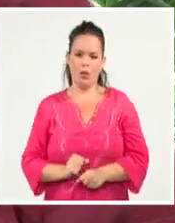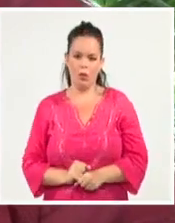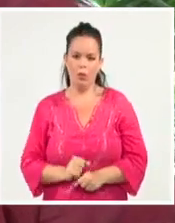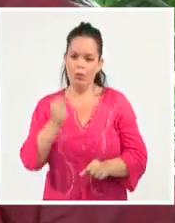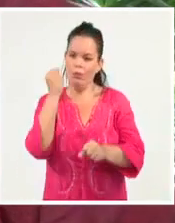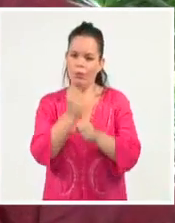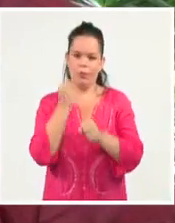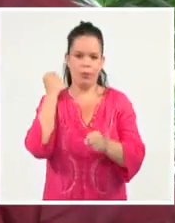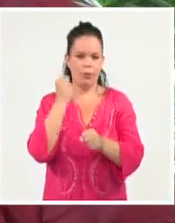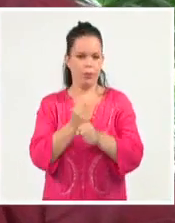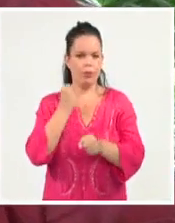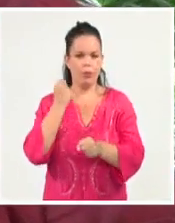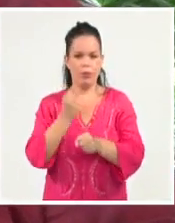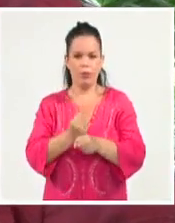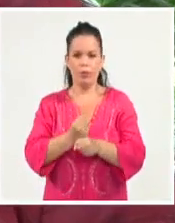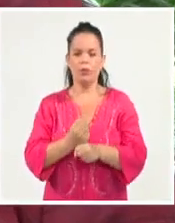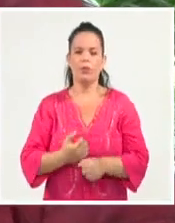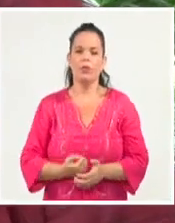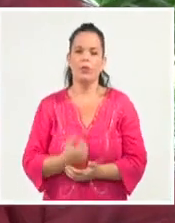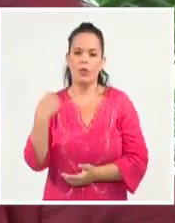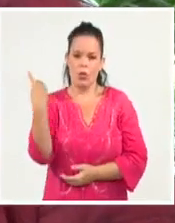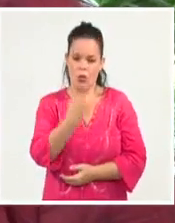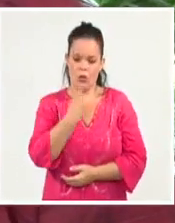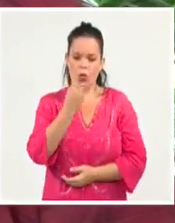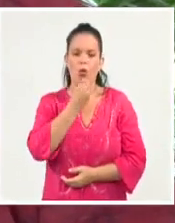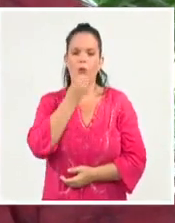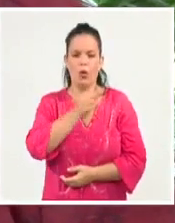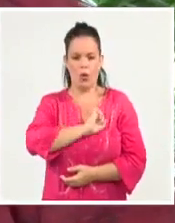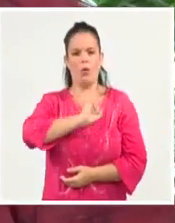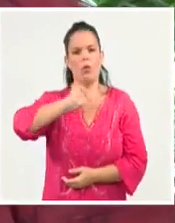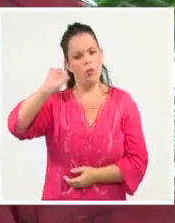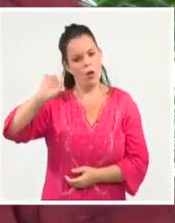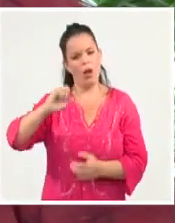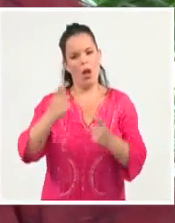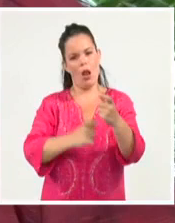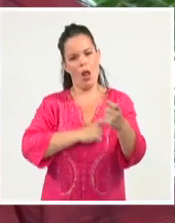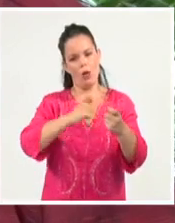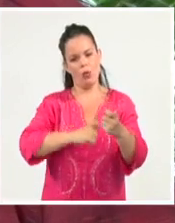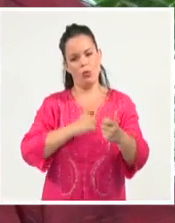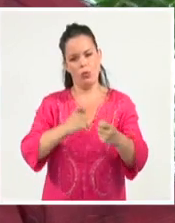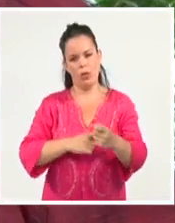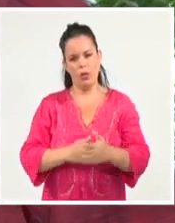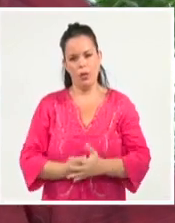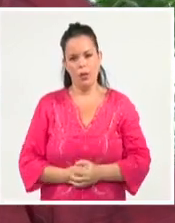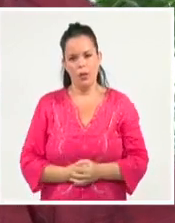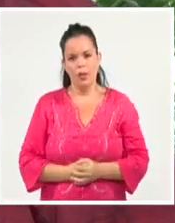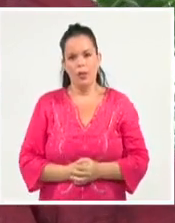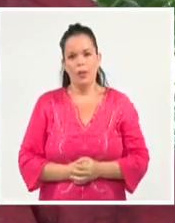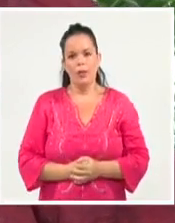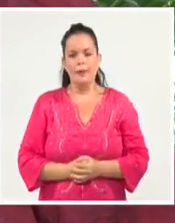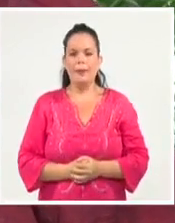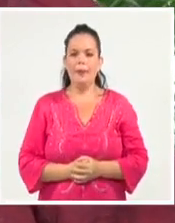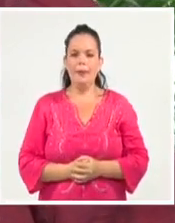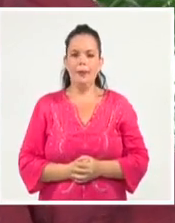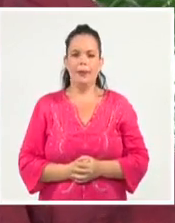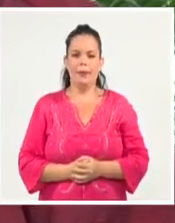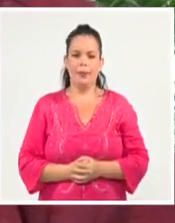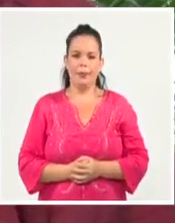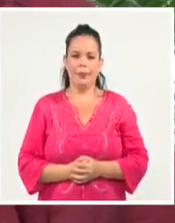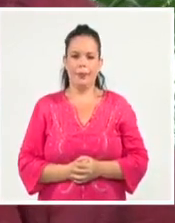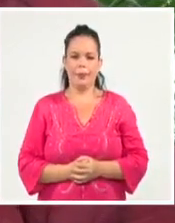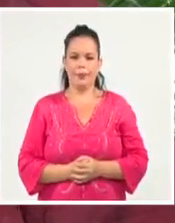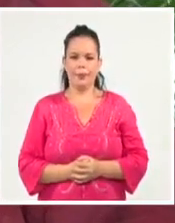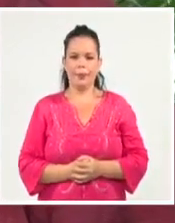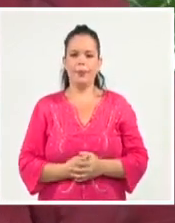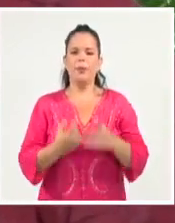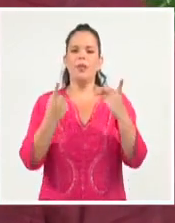profesionales, nos va a permitir ganar también esta batalla. Por último, no quiero dejar de mencionar la